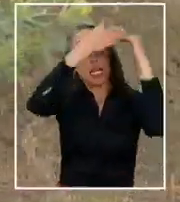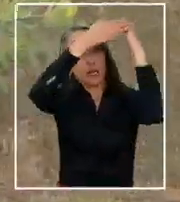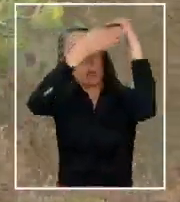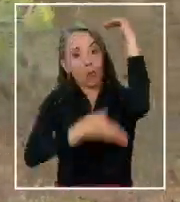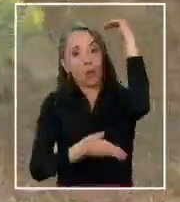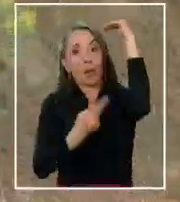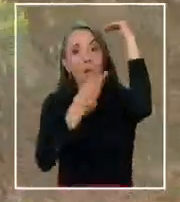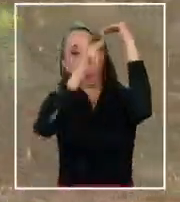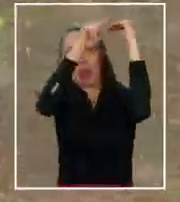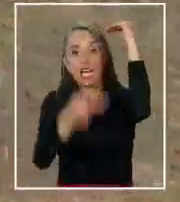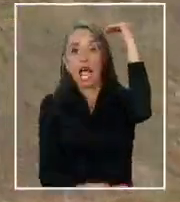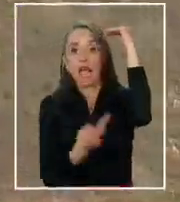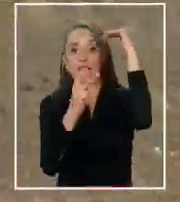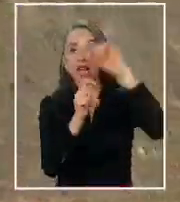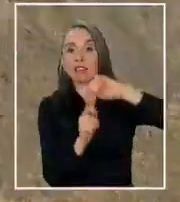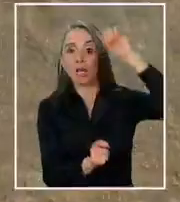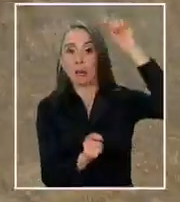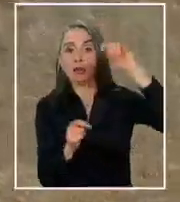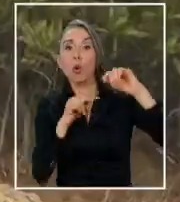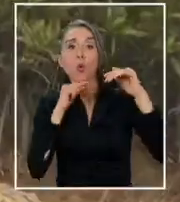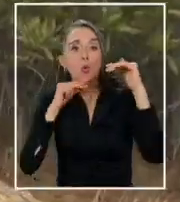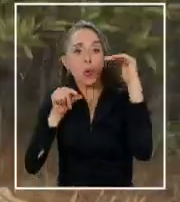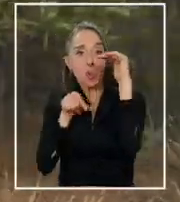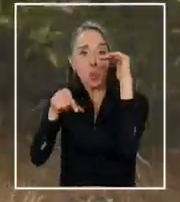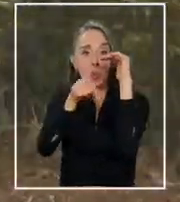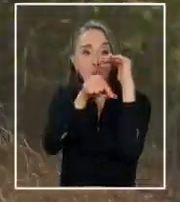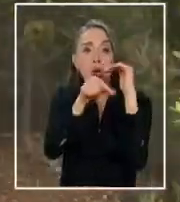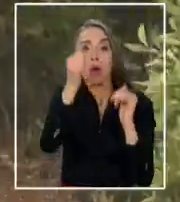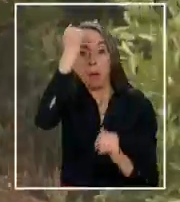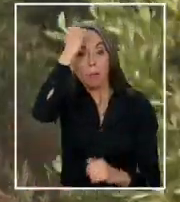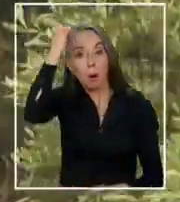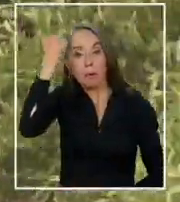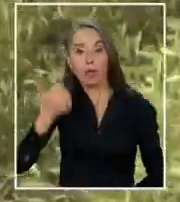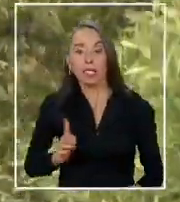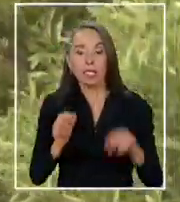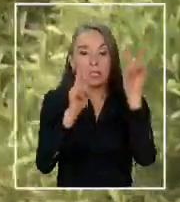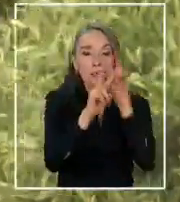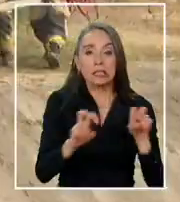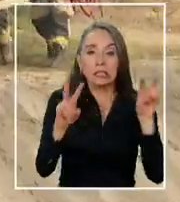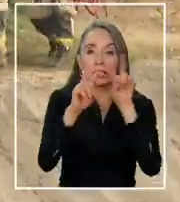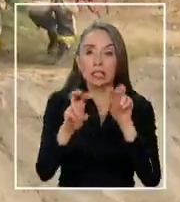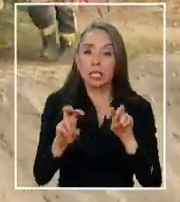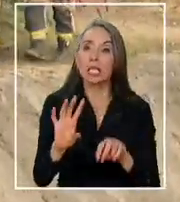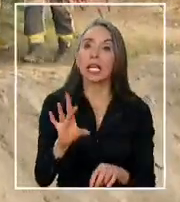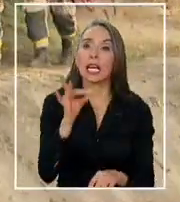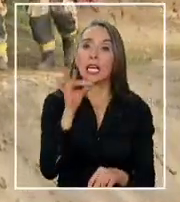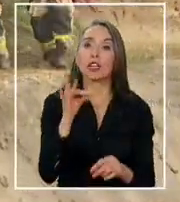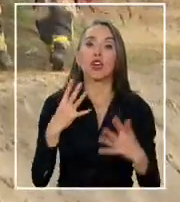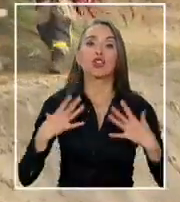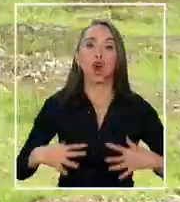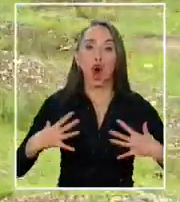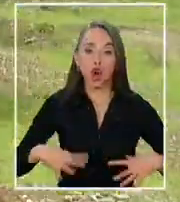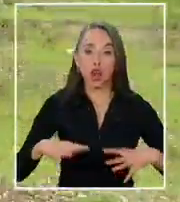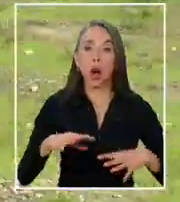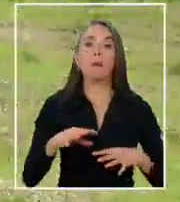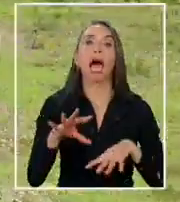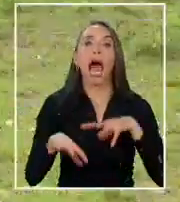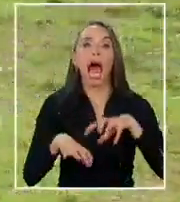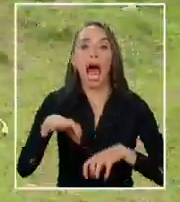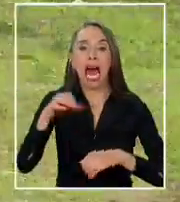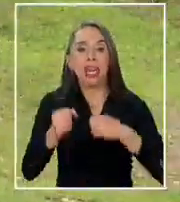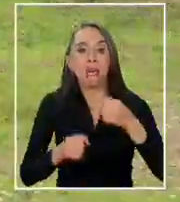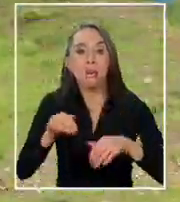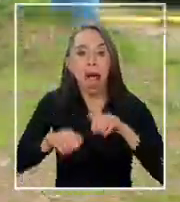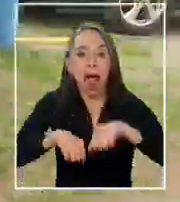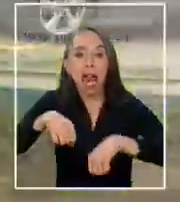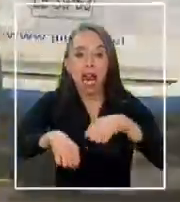angosto terraplén se centraron los rastreos y el trabajo de bomberos y detectives. Primero aparecieron restos de ropas y huellas de animales.